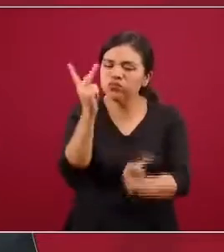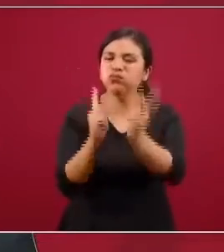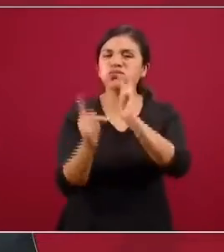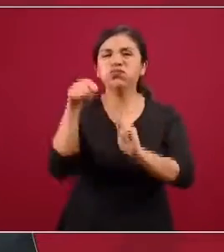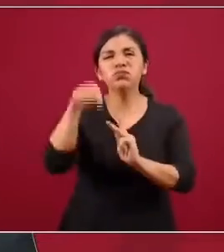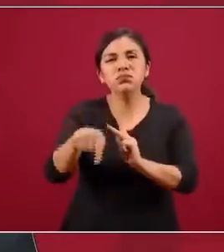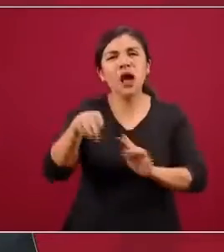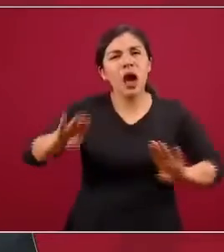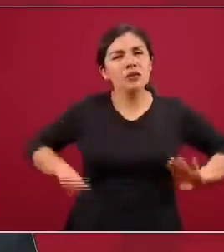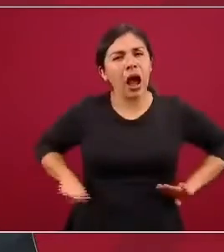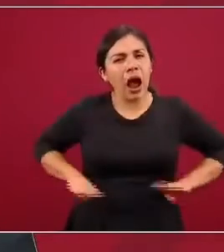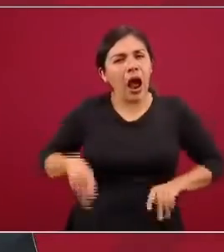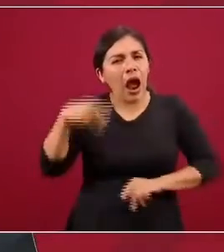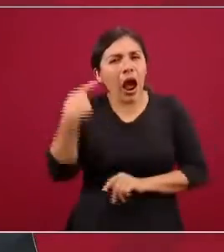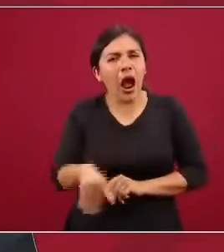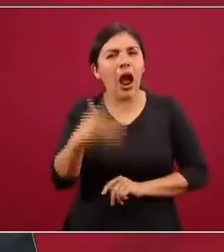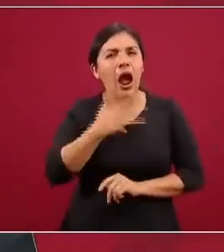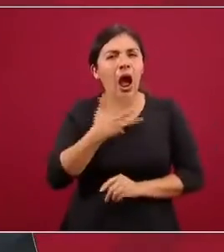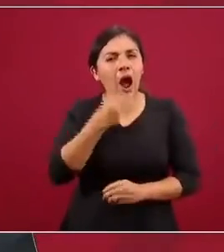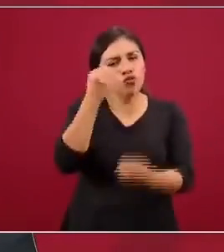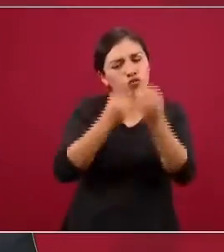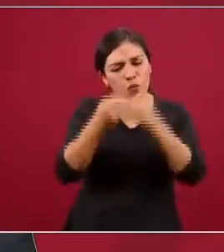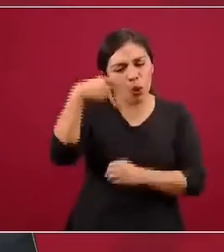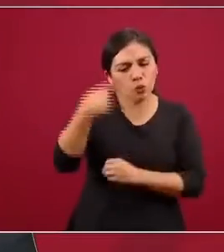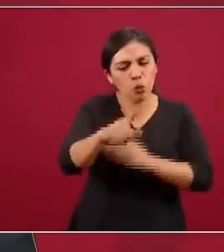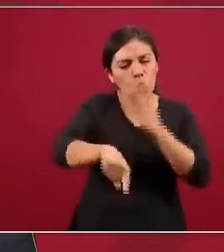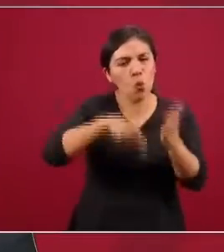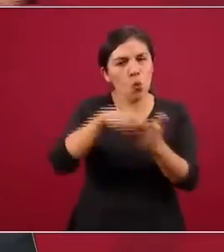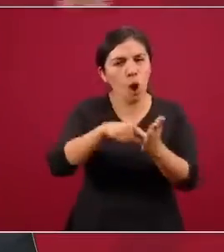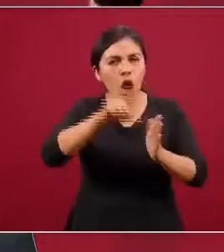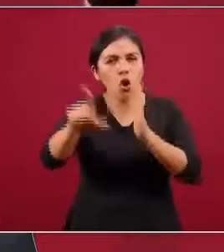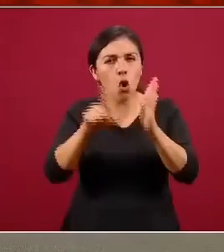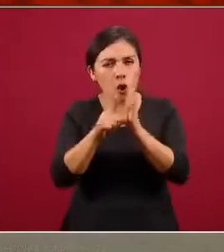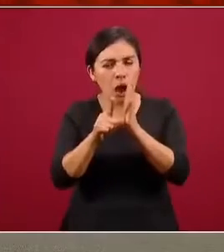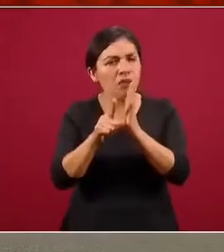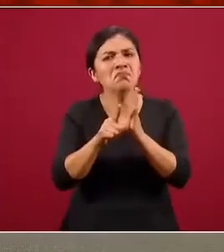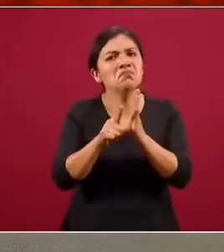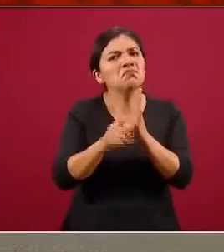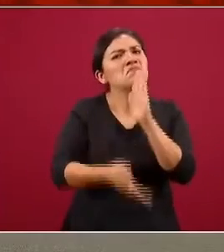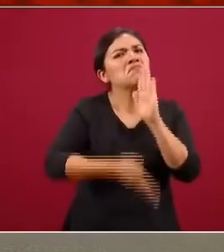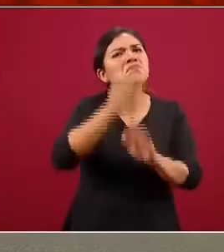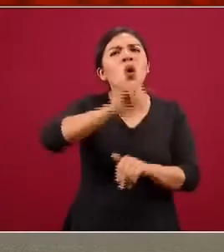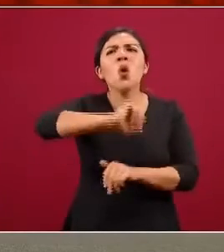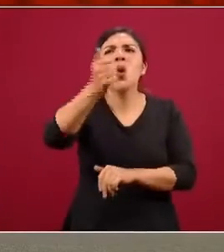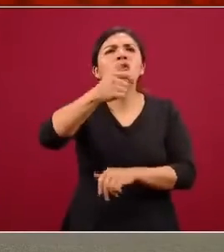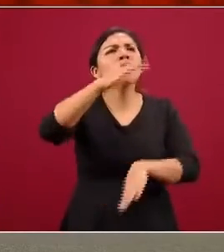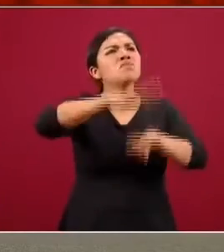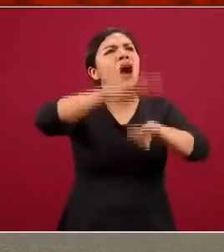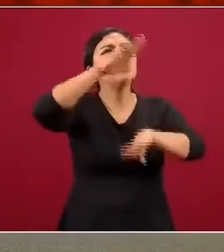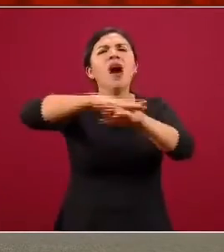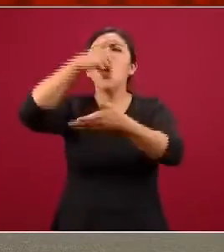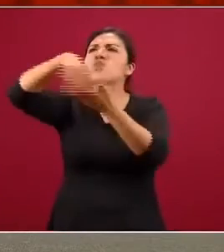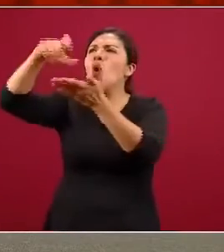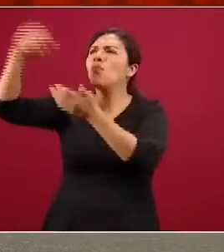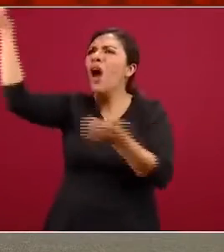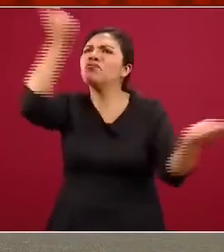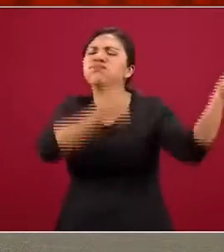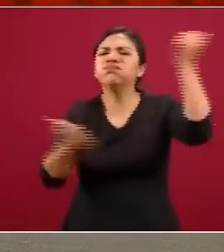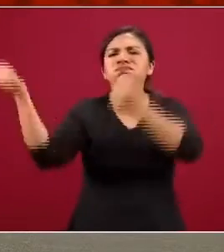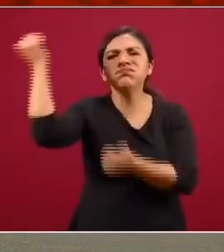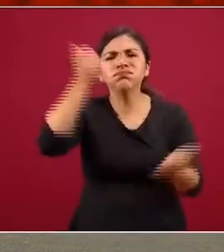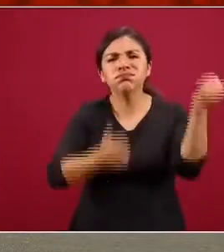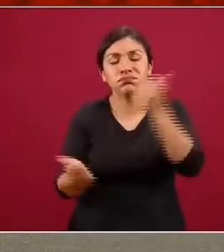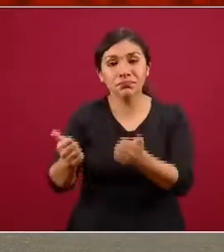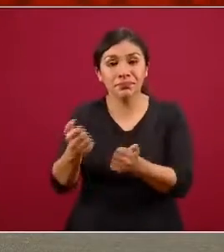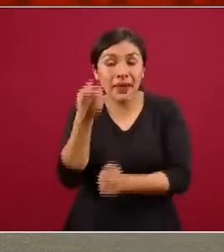o más característicamente había consumo local, y ahí se empezaron a desplazar a los mercados globales. Y en